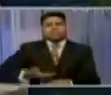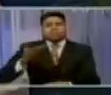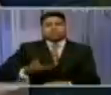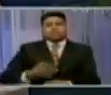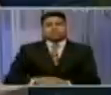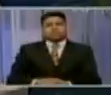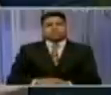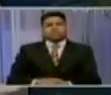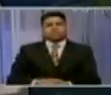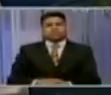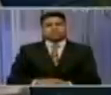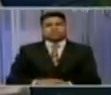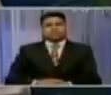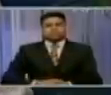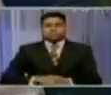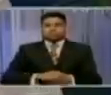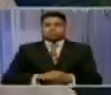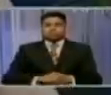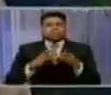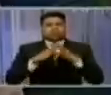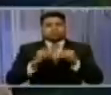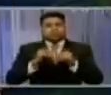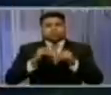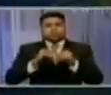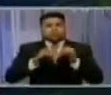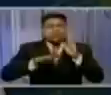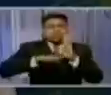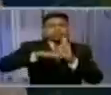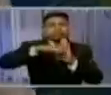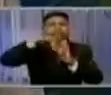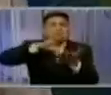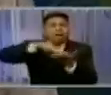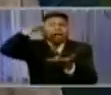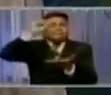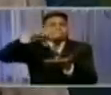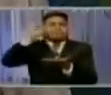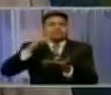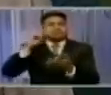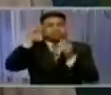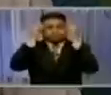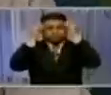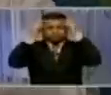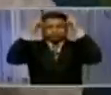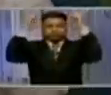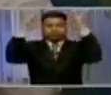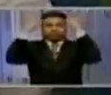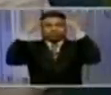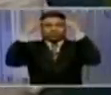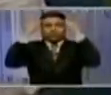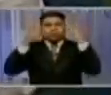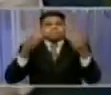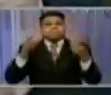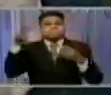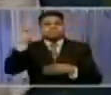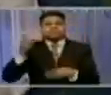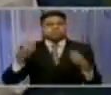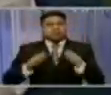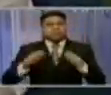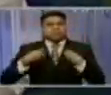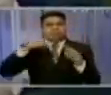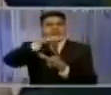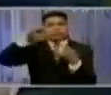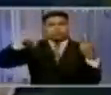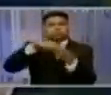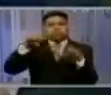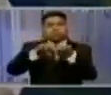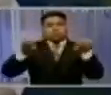endógenos del hecho formativo. En Venezuela ha habido una revolución educativa. ¿Quién lo puede